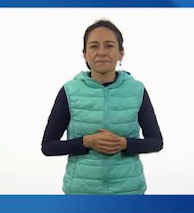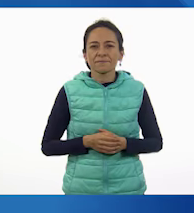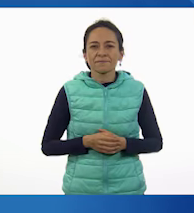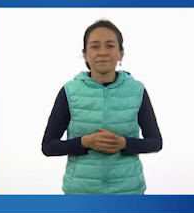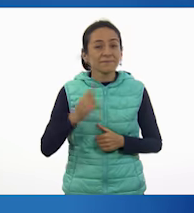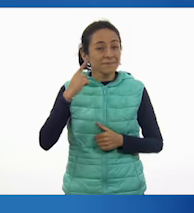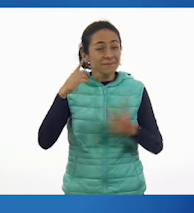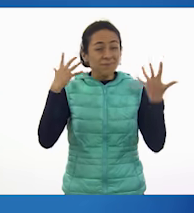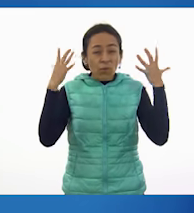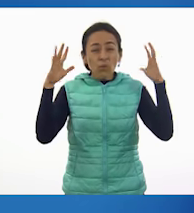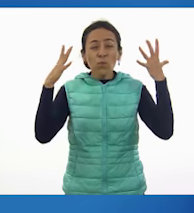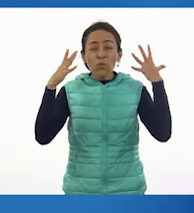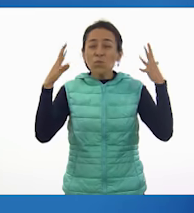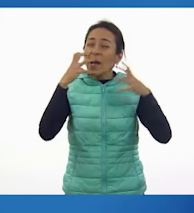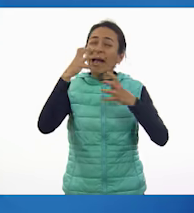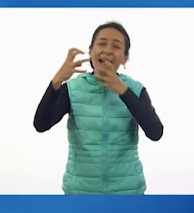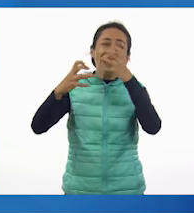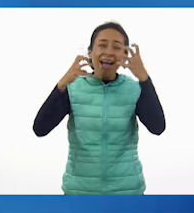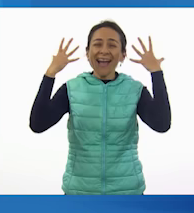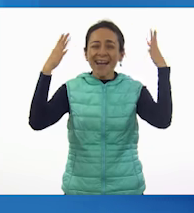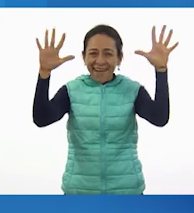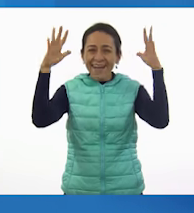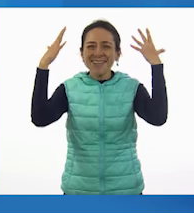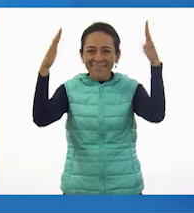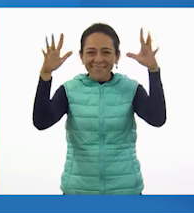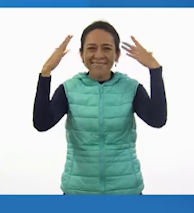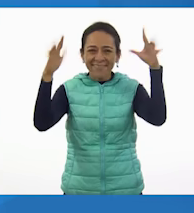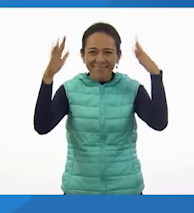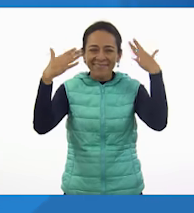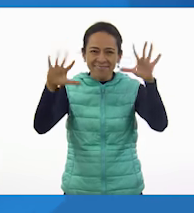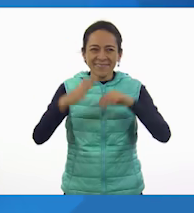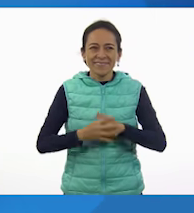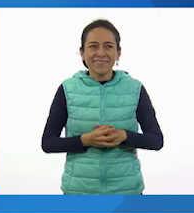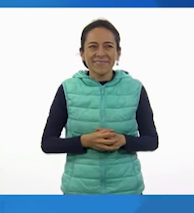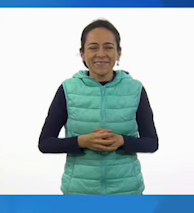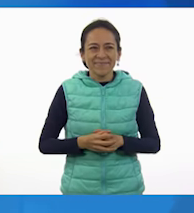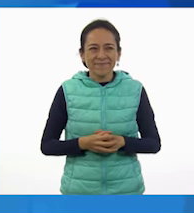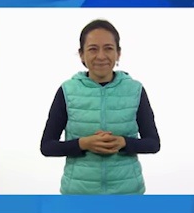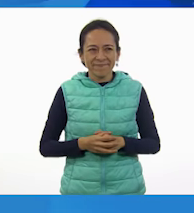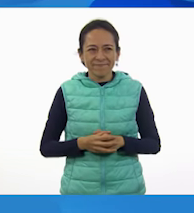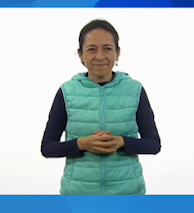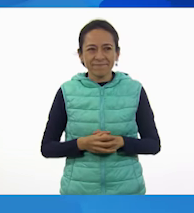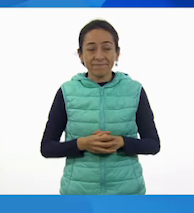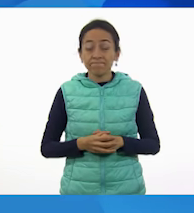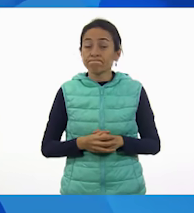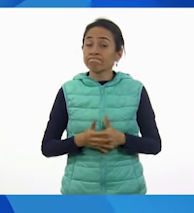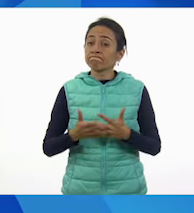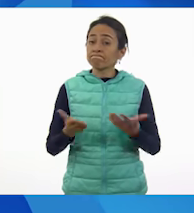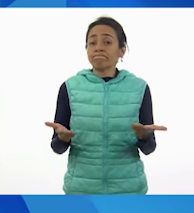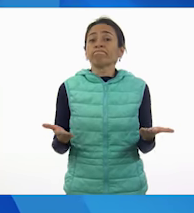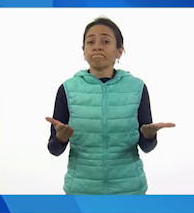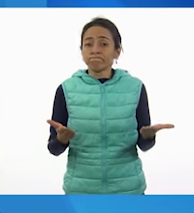ser tan a